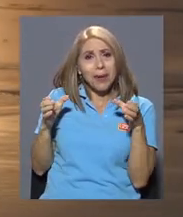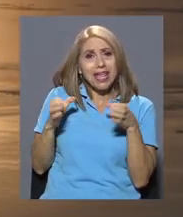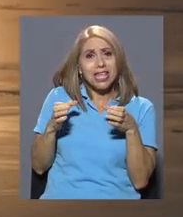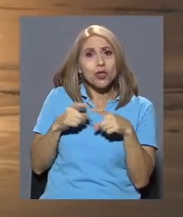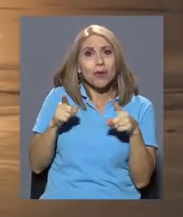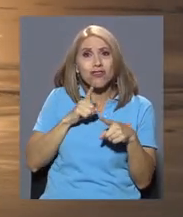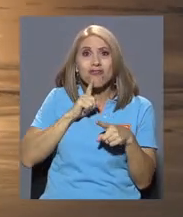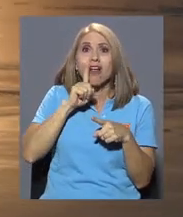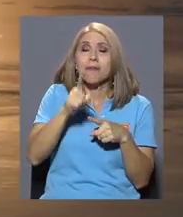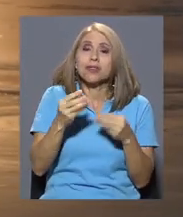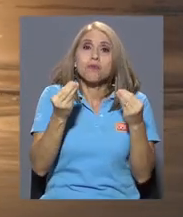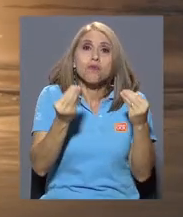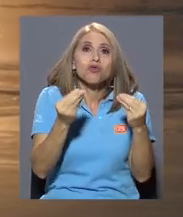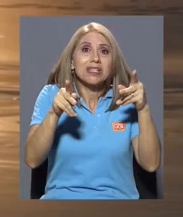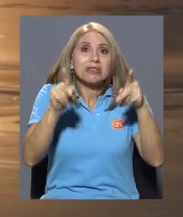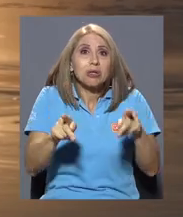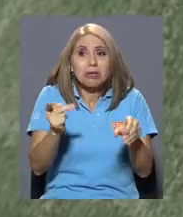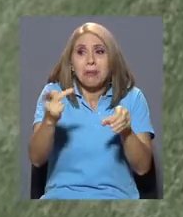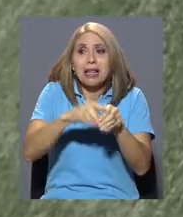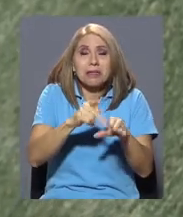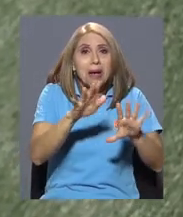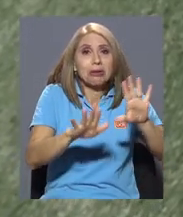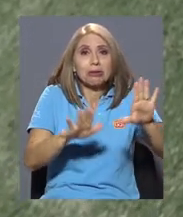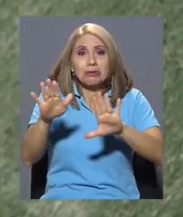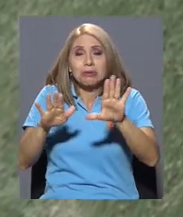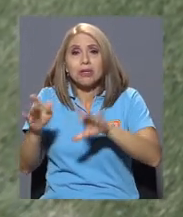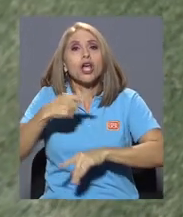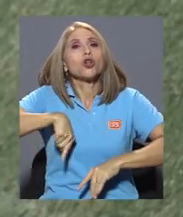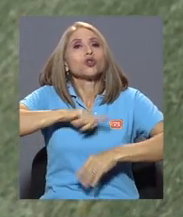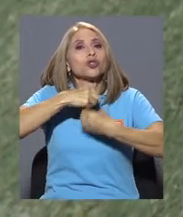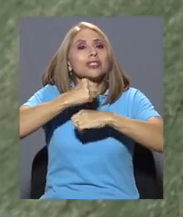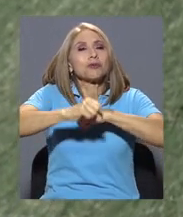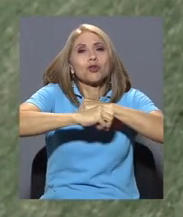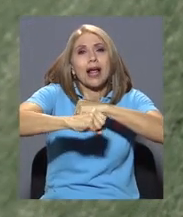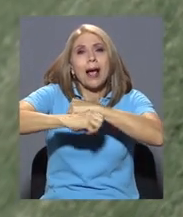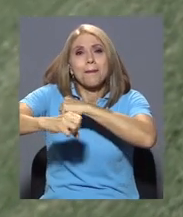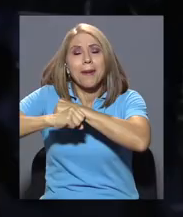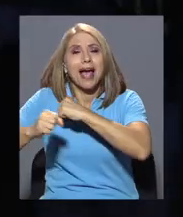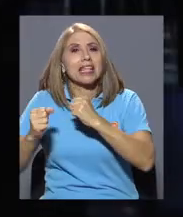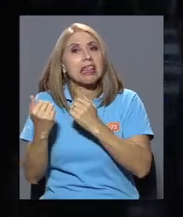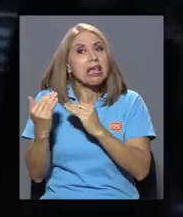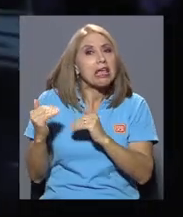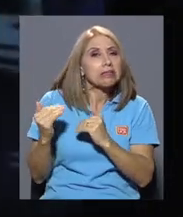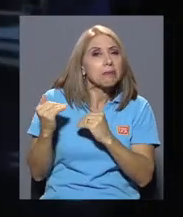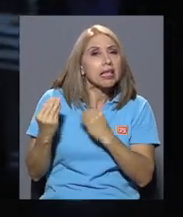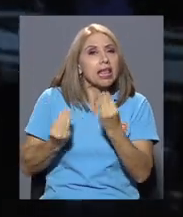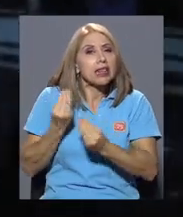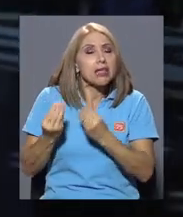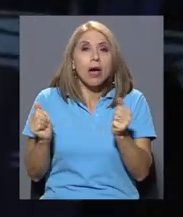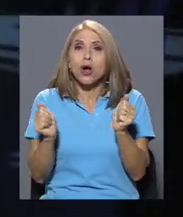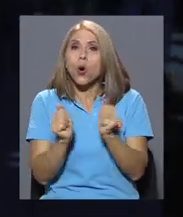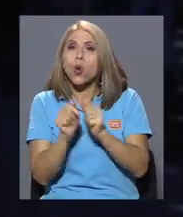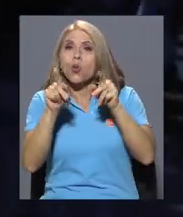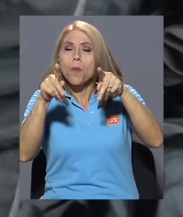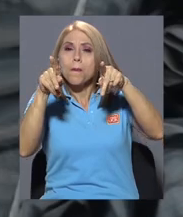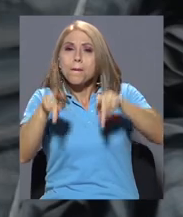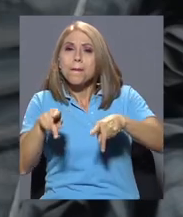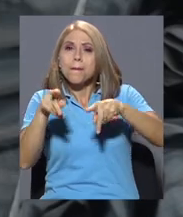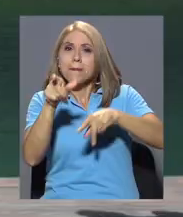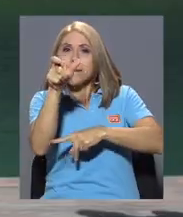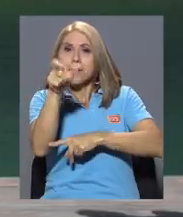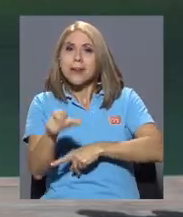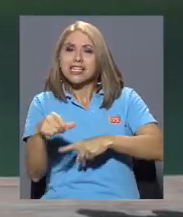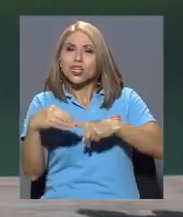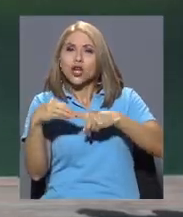interacción que estaba generando el proyecto lanzamos hicimos una especie de campaña expectativa con un personaje que que se declaró